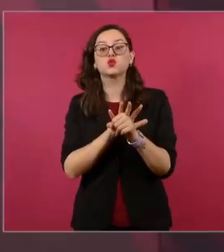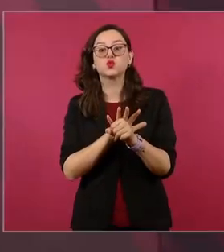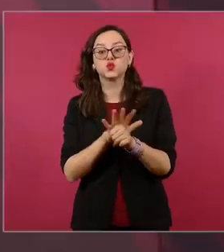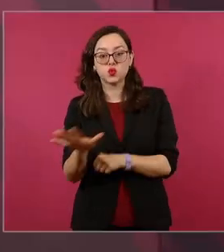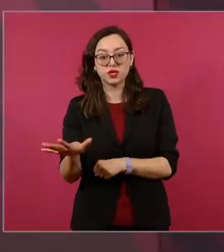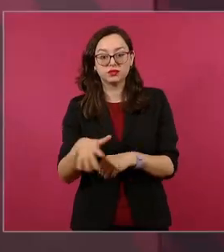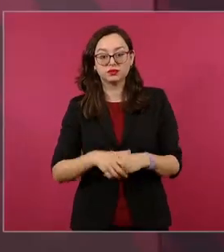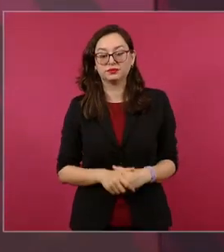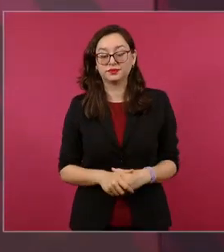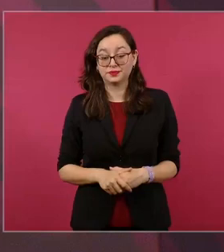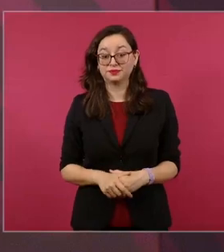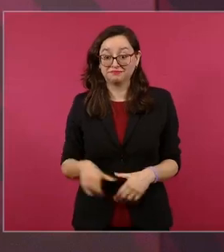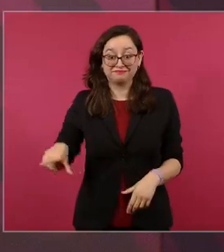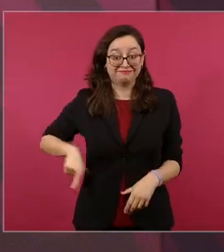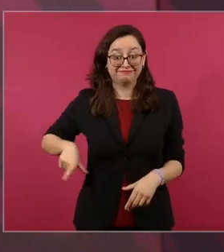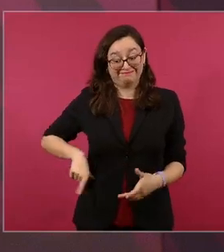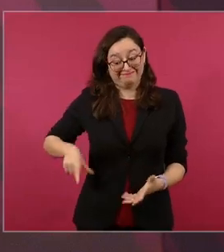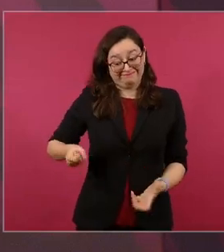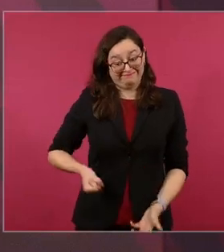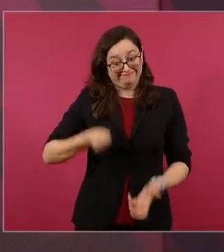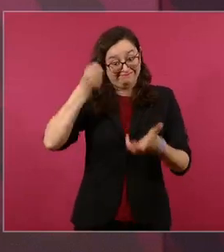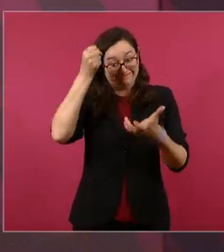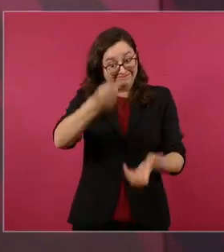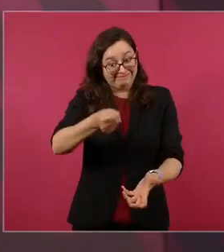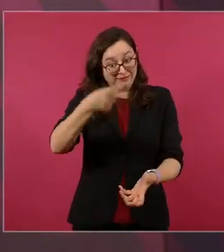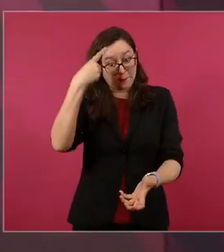apostamos a la inversión pública,